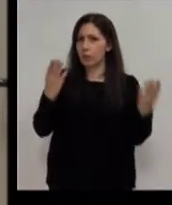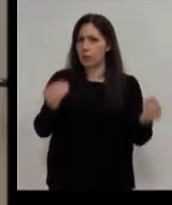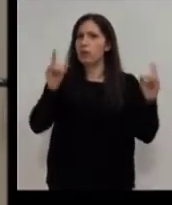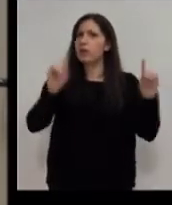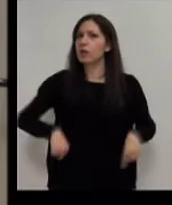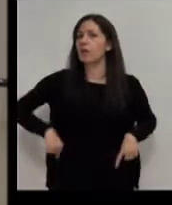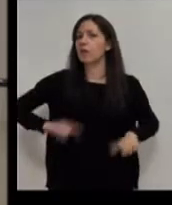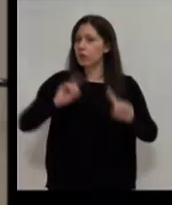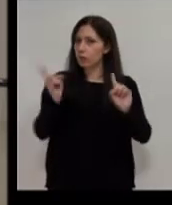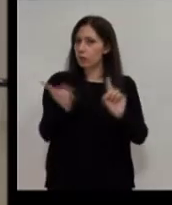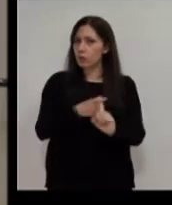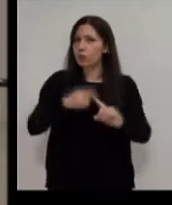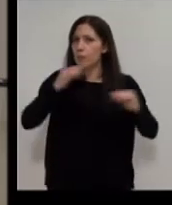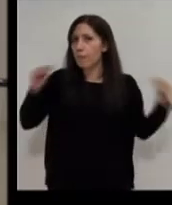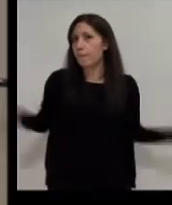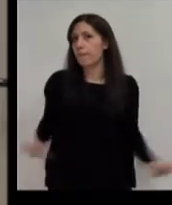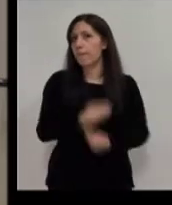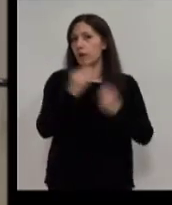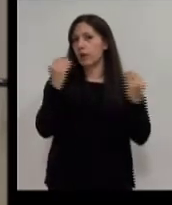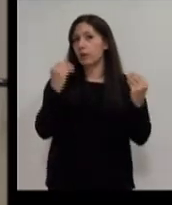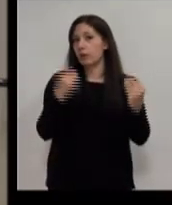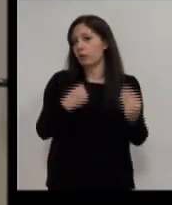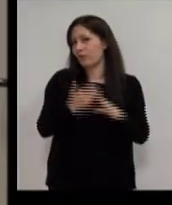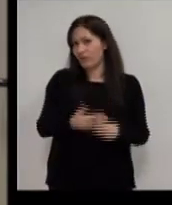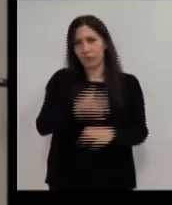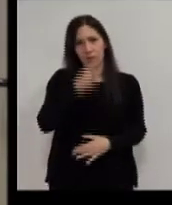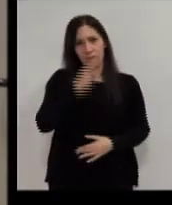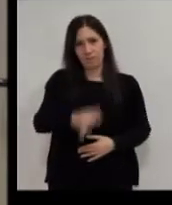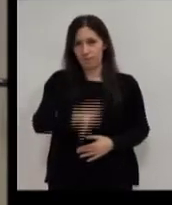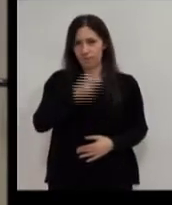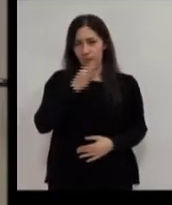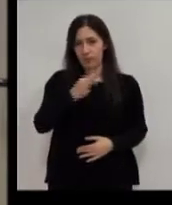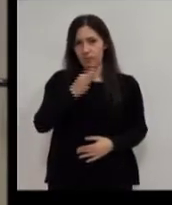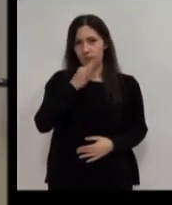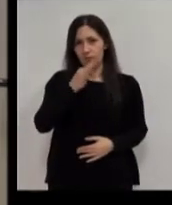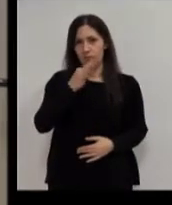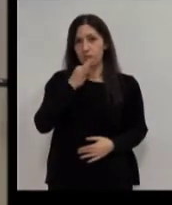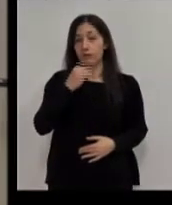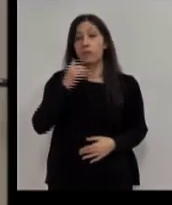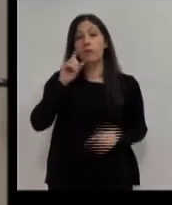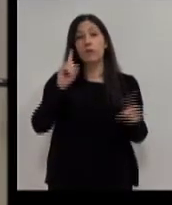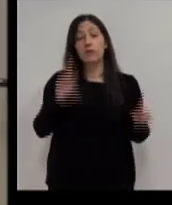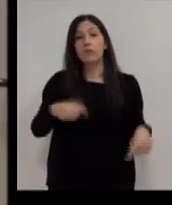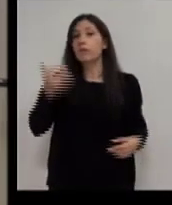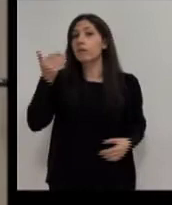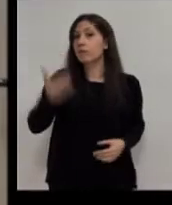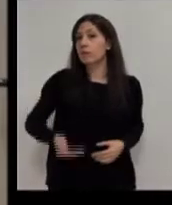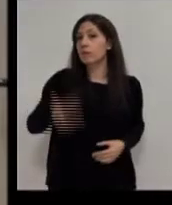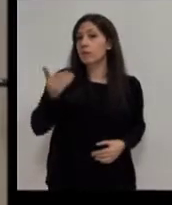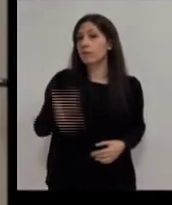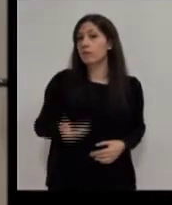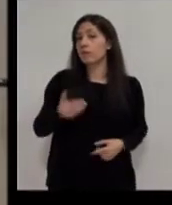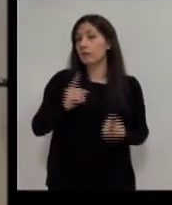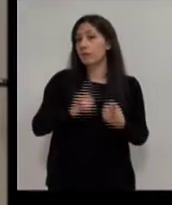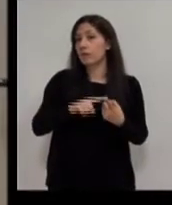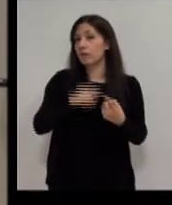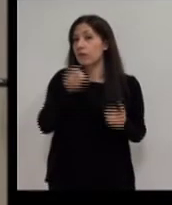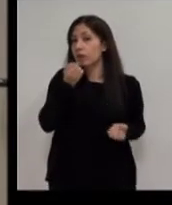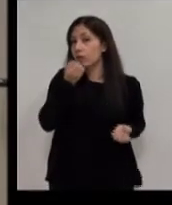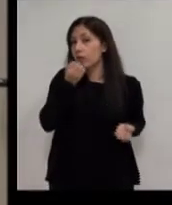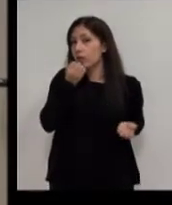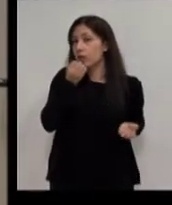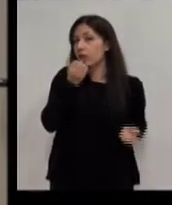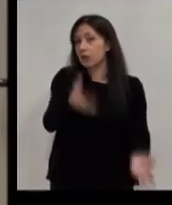dedicado mucho esfuerzo, hemos conseguido mejoras y adelantos, pero absolutamente insuficientes, y es muy